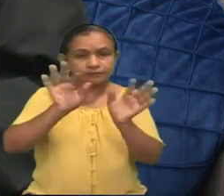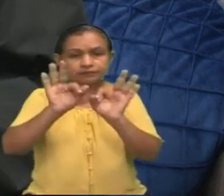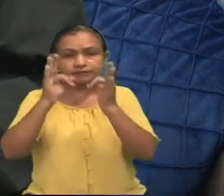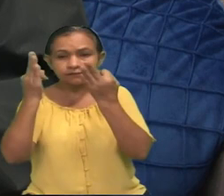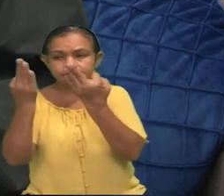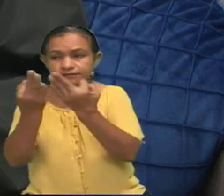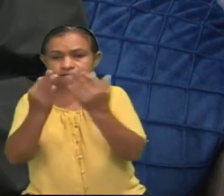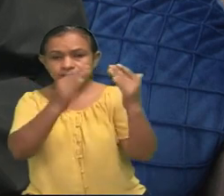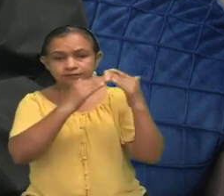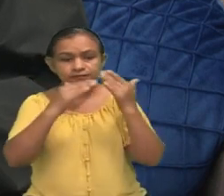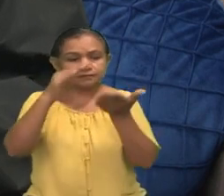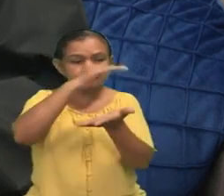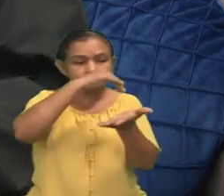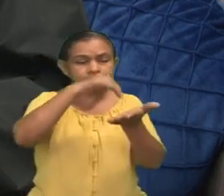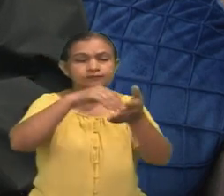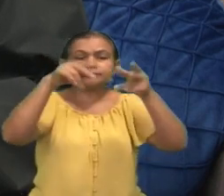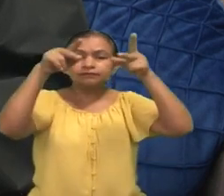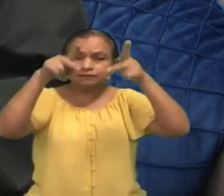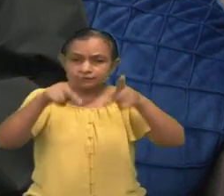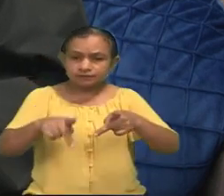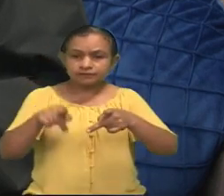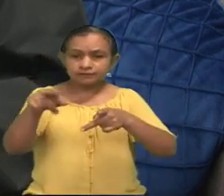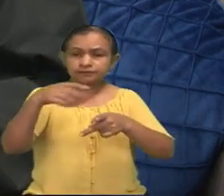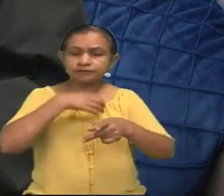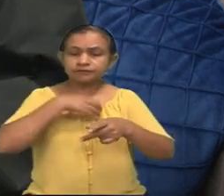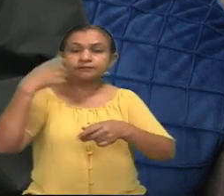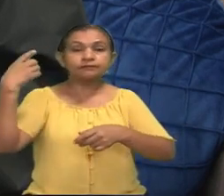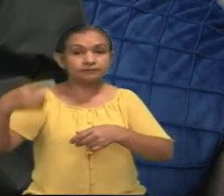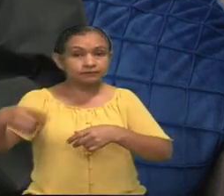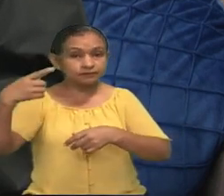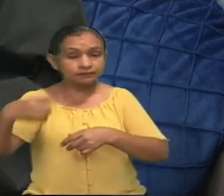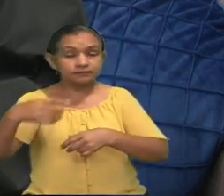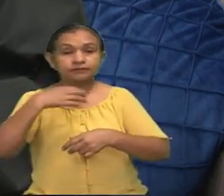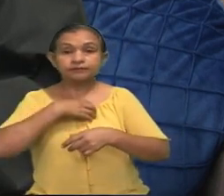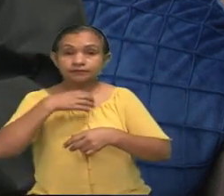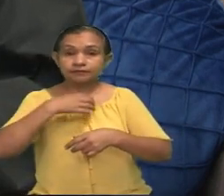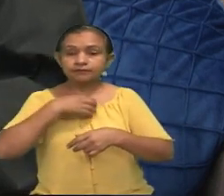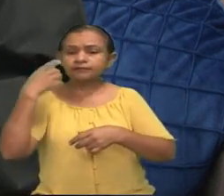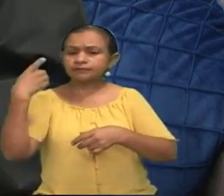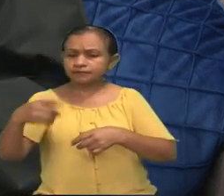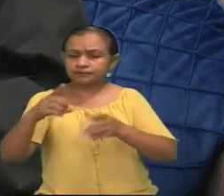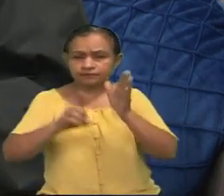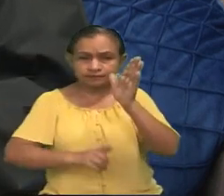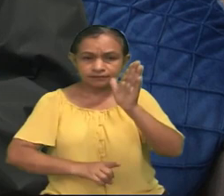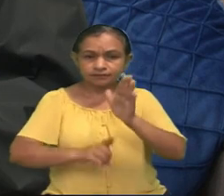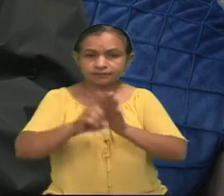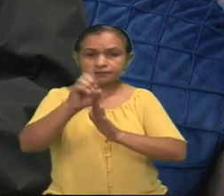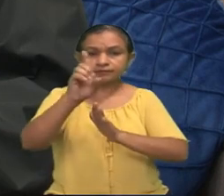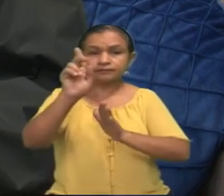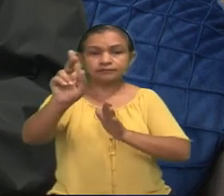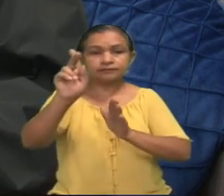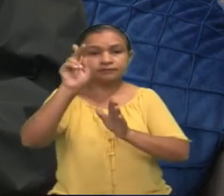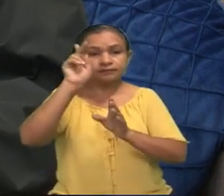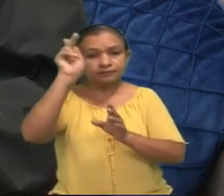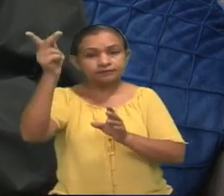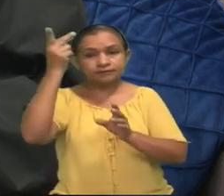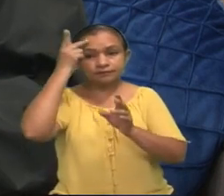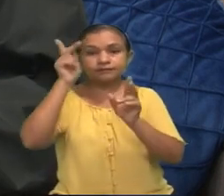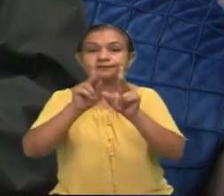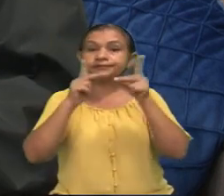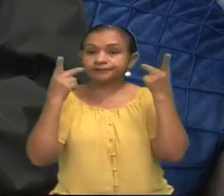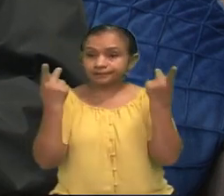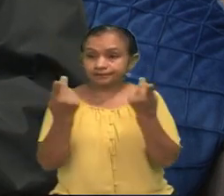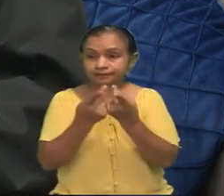Las personas son sujetas de derechos y son sujetas del desarrollo dentro de las políticas públicas.